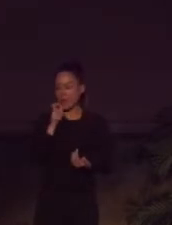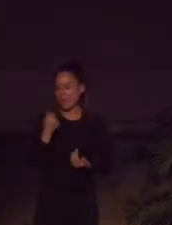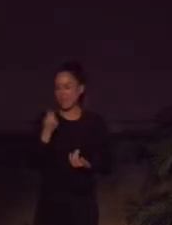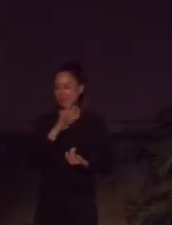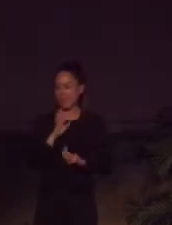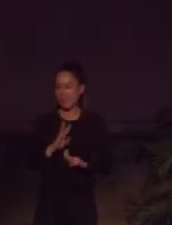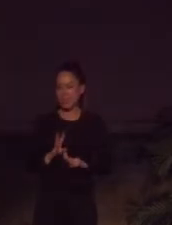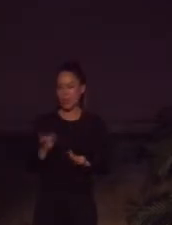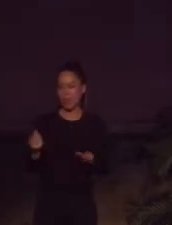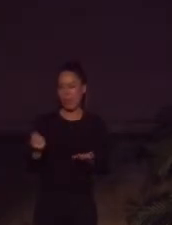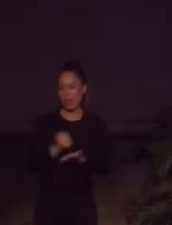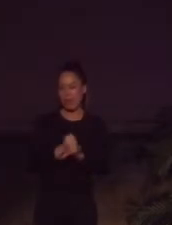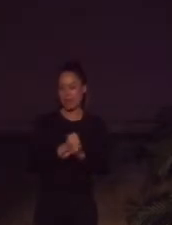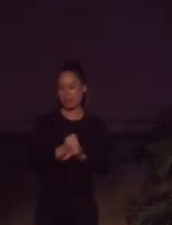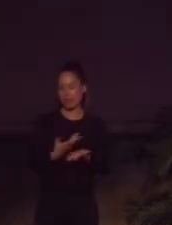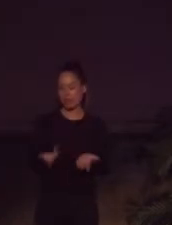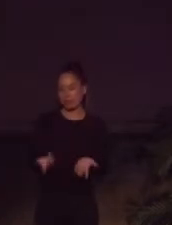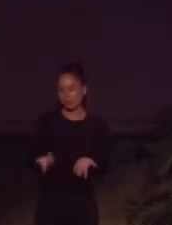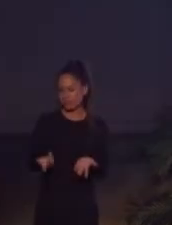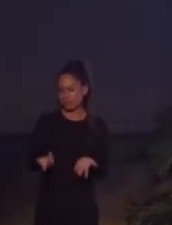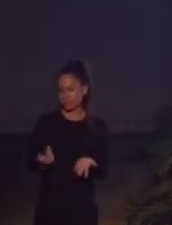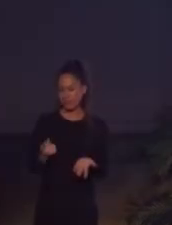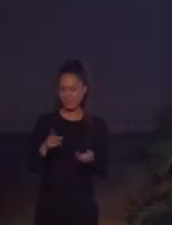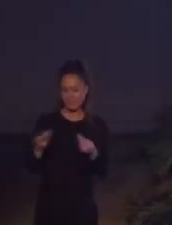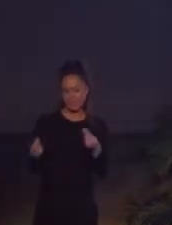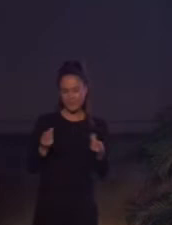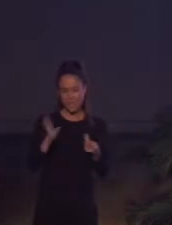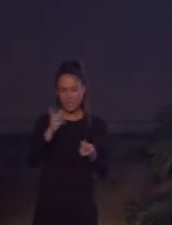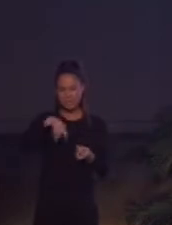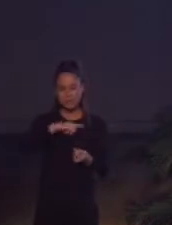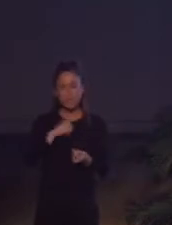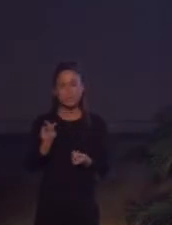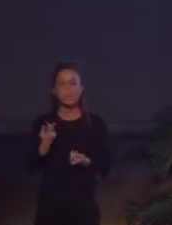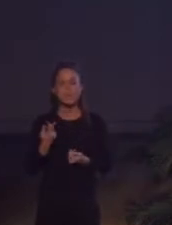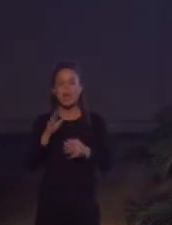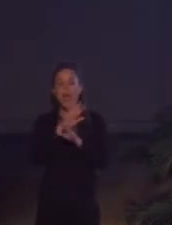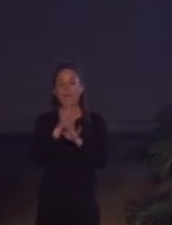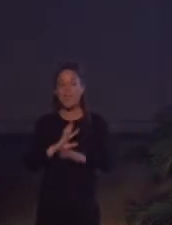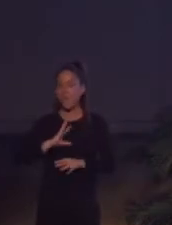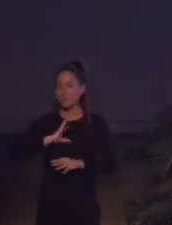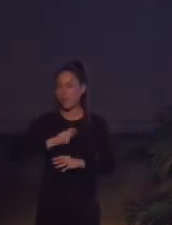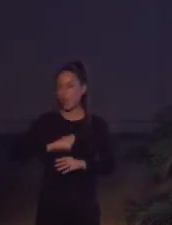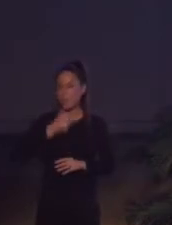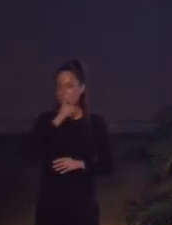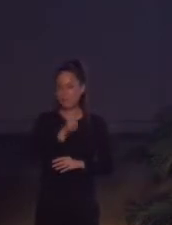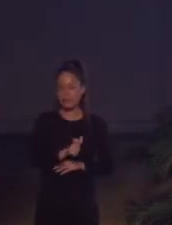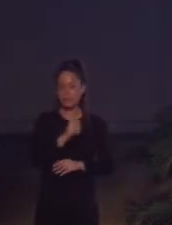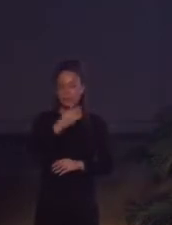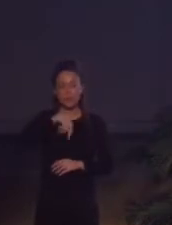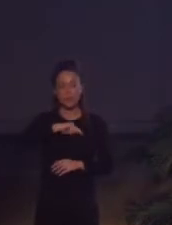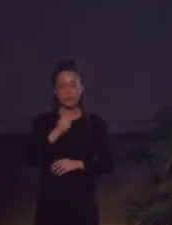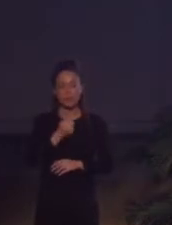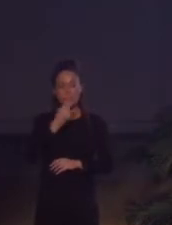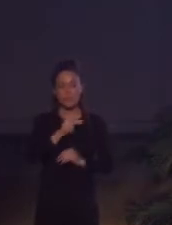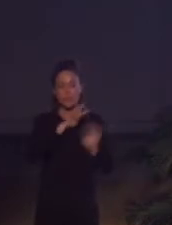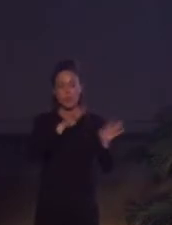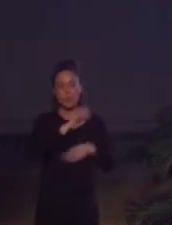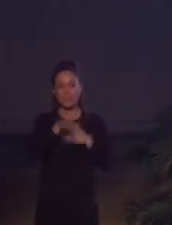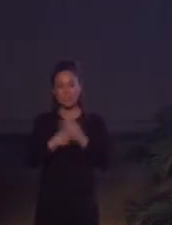¿no? Entonces, hicimos del año 2009 al